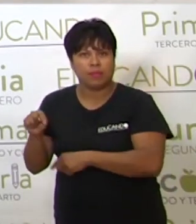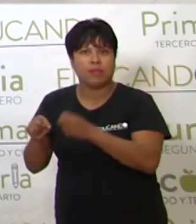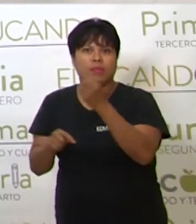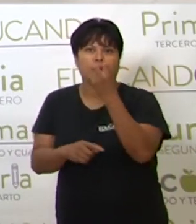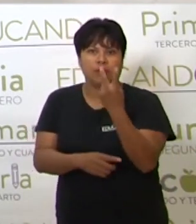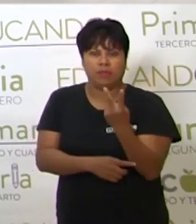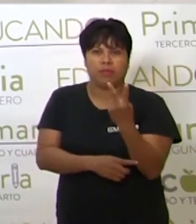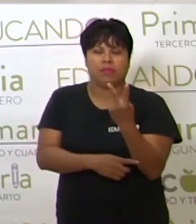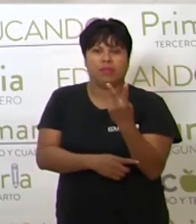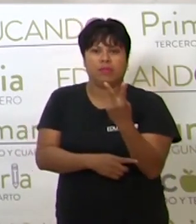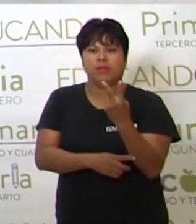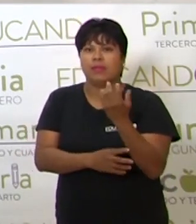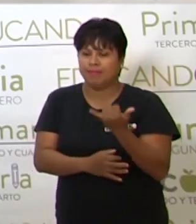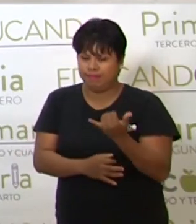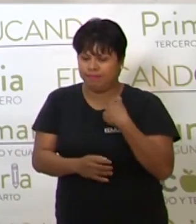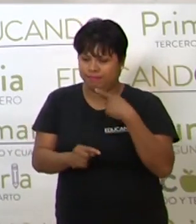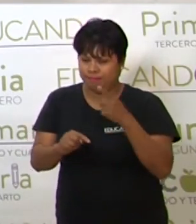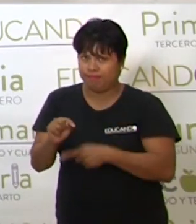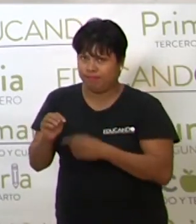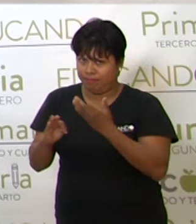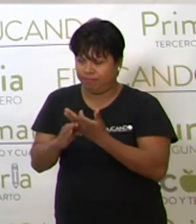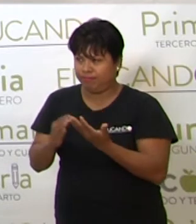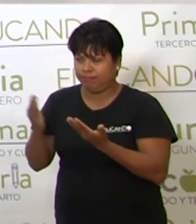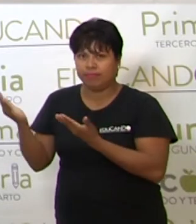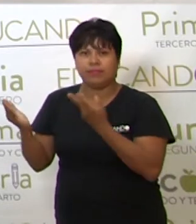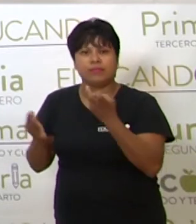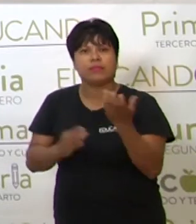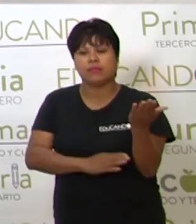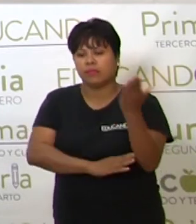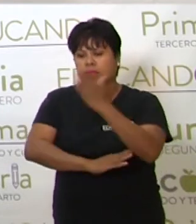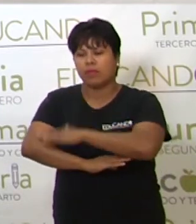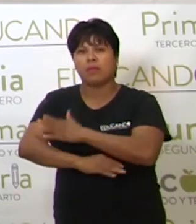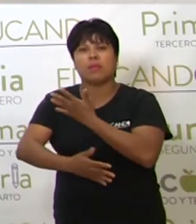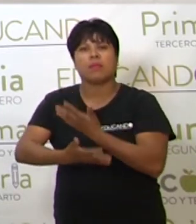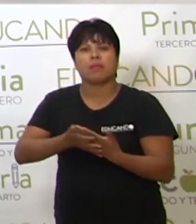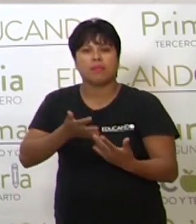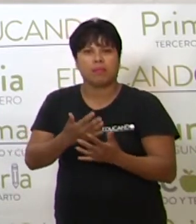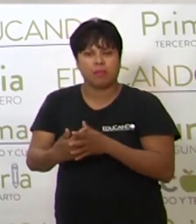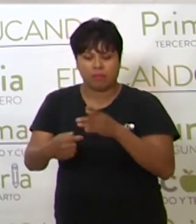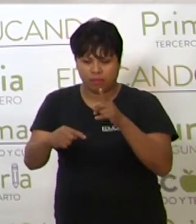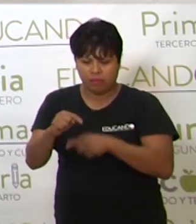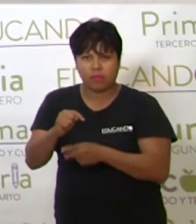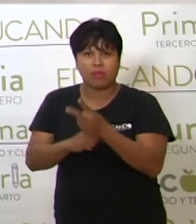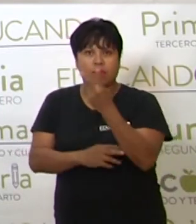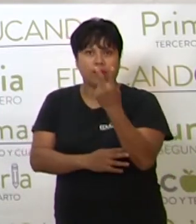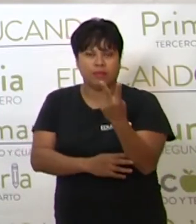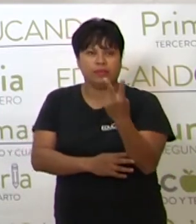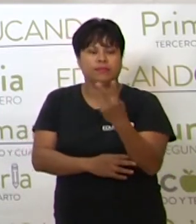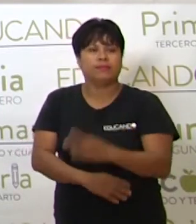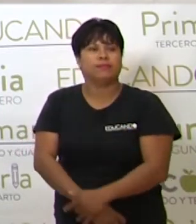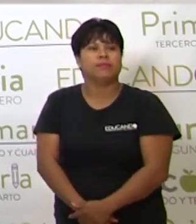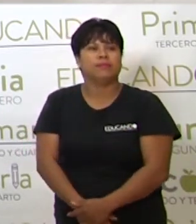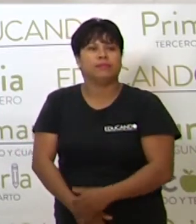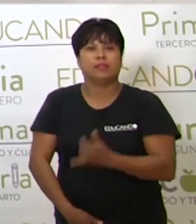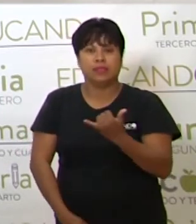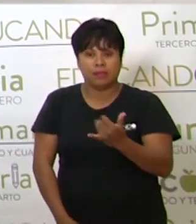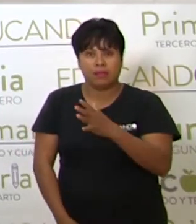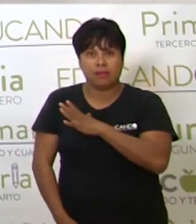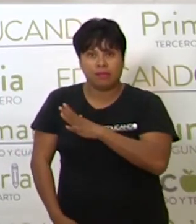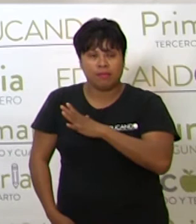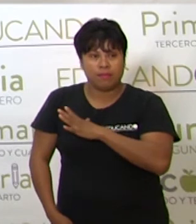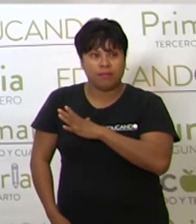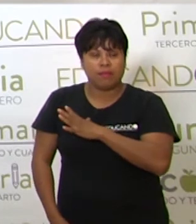y ya se los voy a quitar esto es lo que produjo todo en todo el día y todos y me está quedando